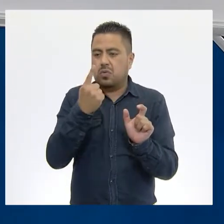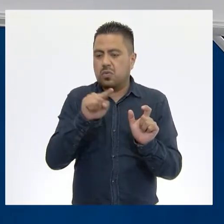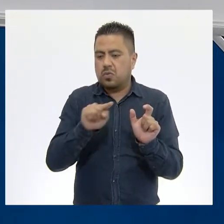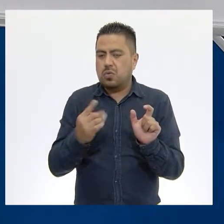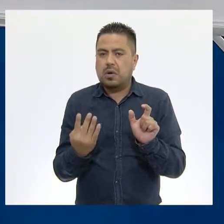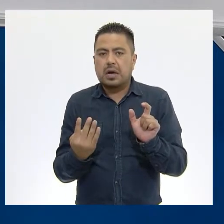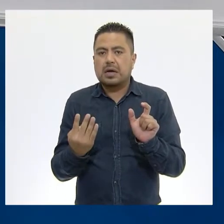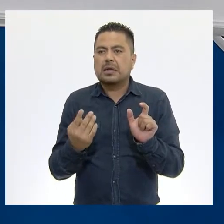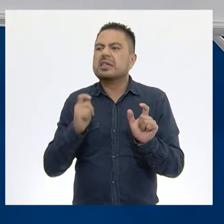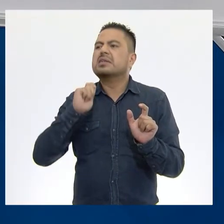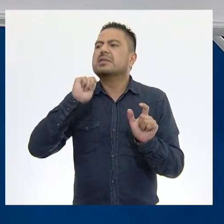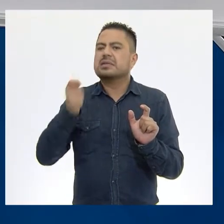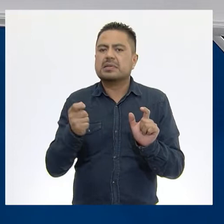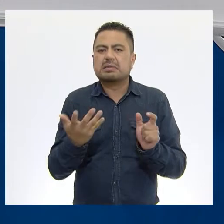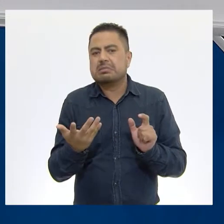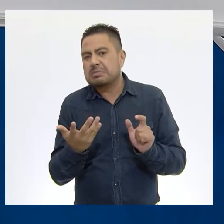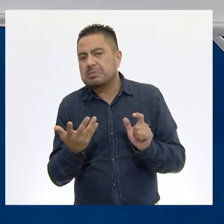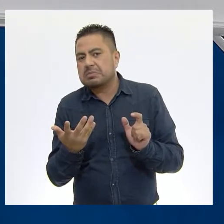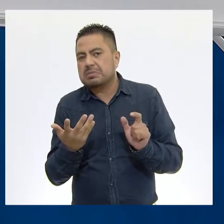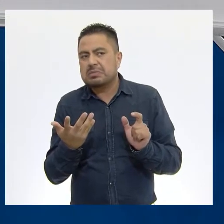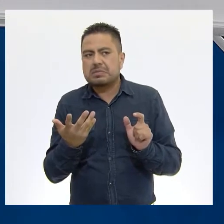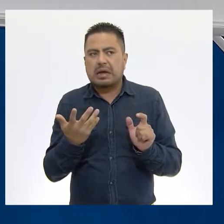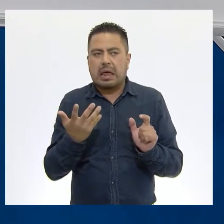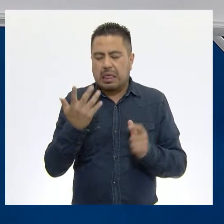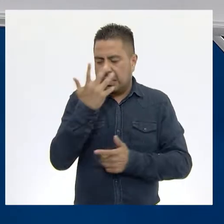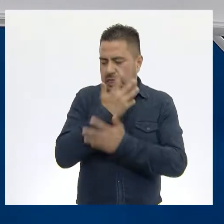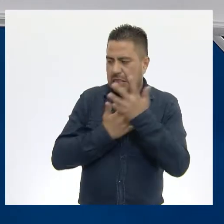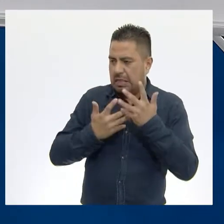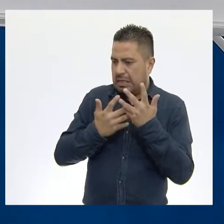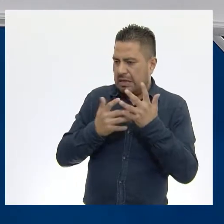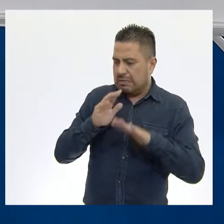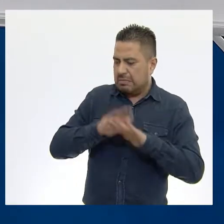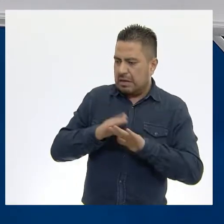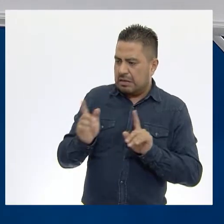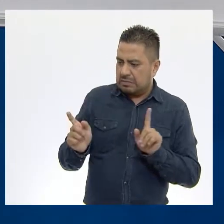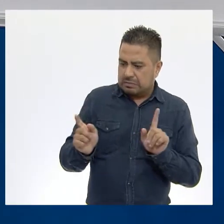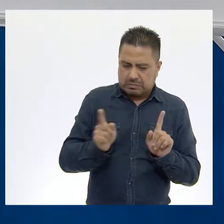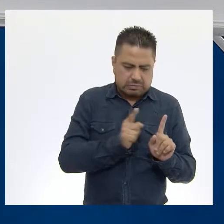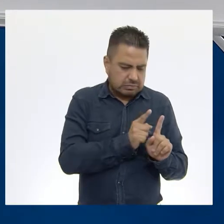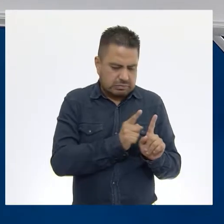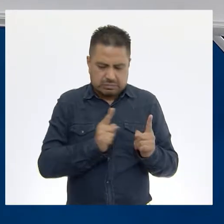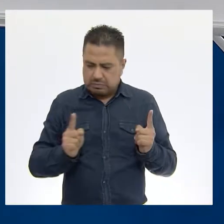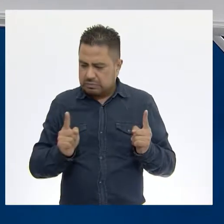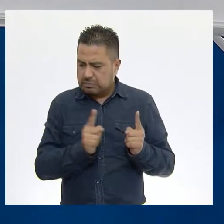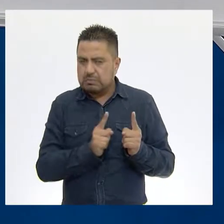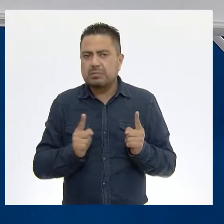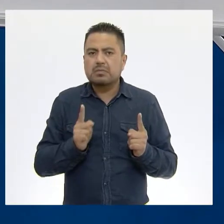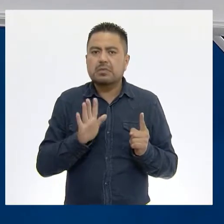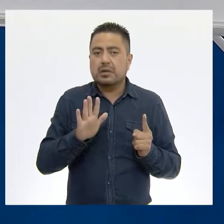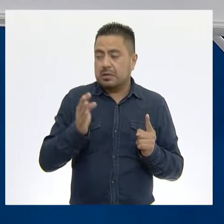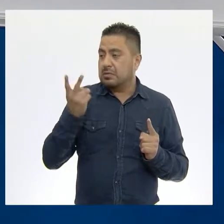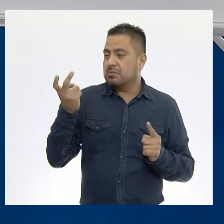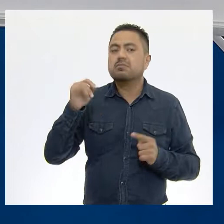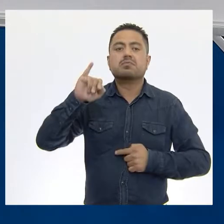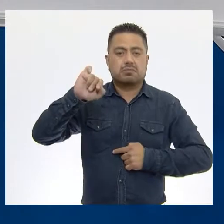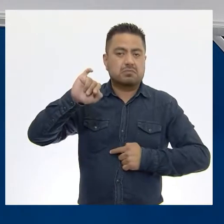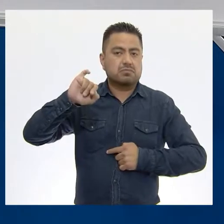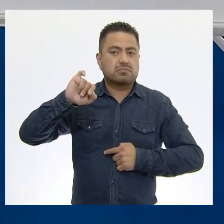cuarto, que ya me di cuenta que aquí lo puse un poquito más para acá, pero que